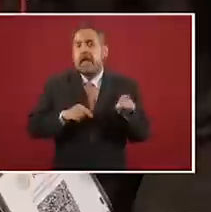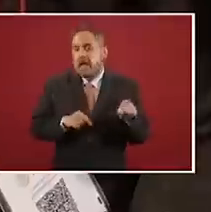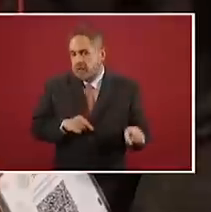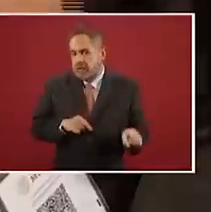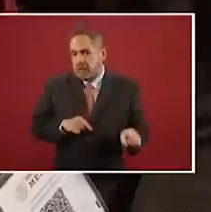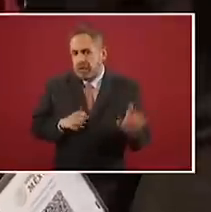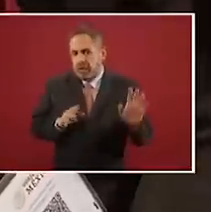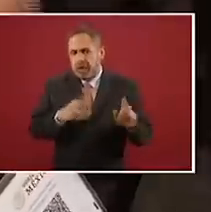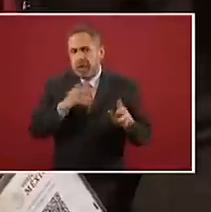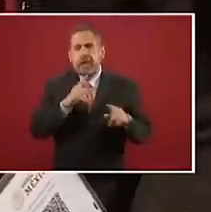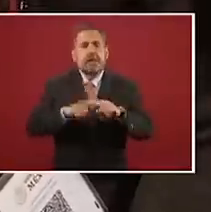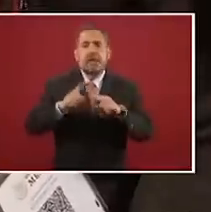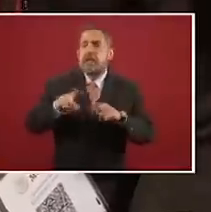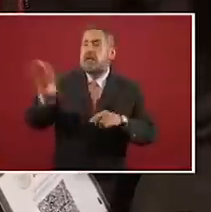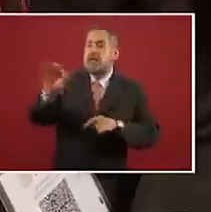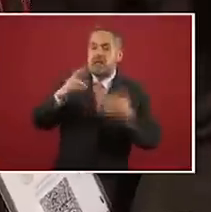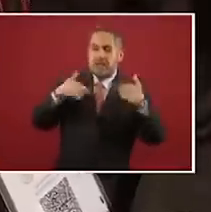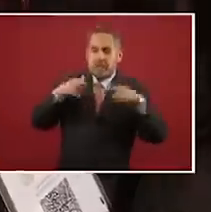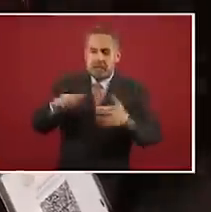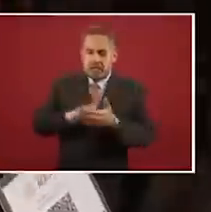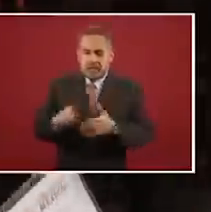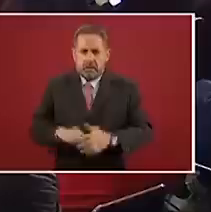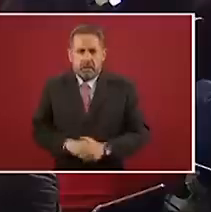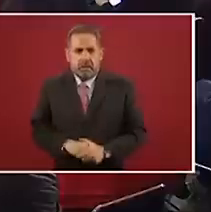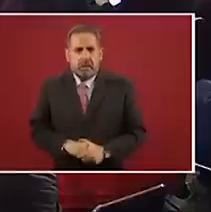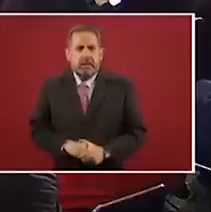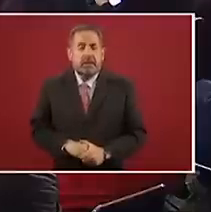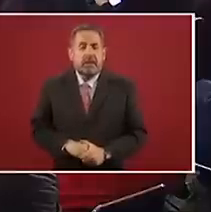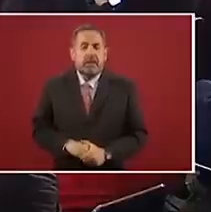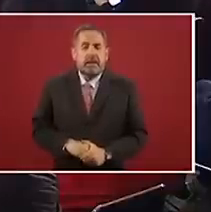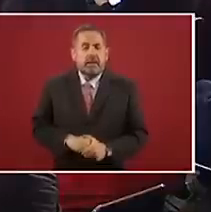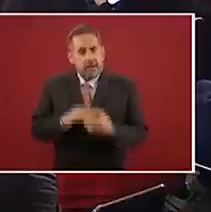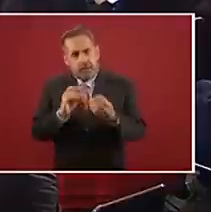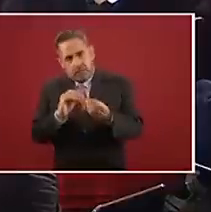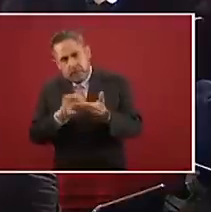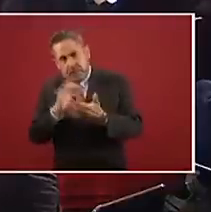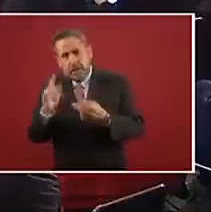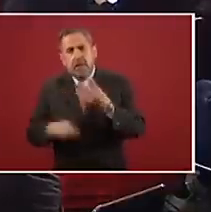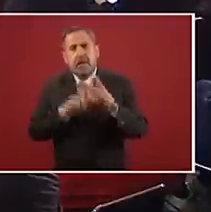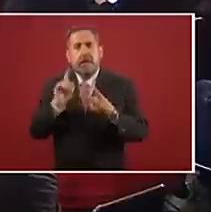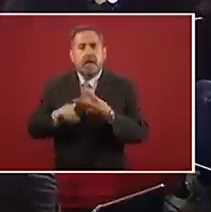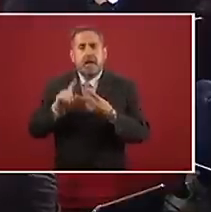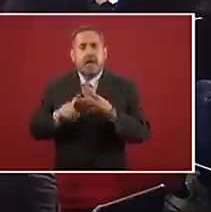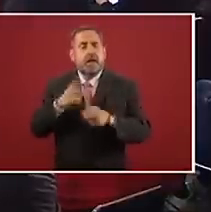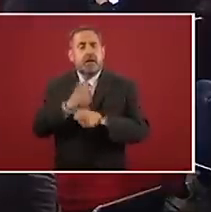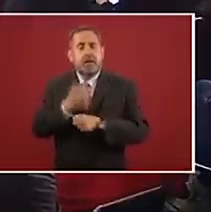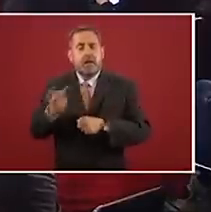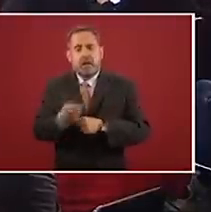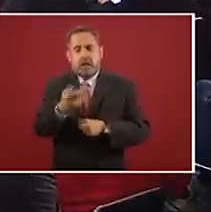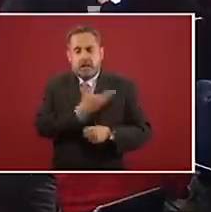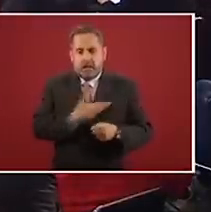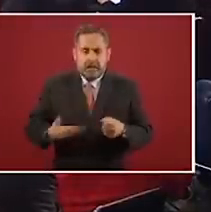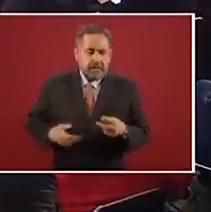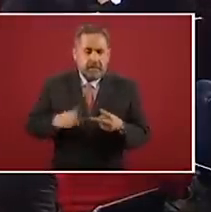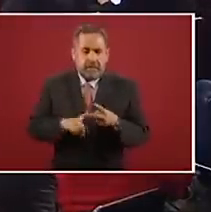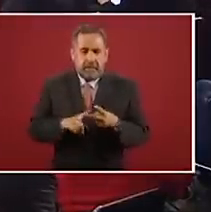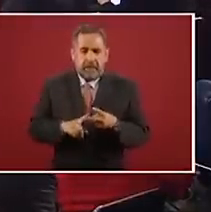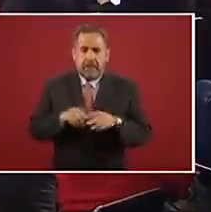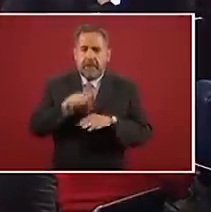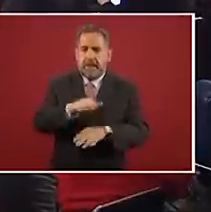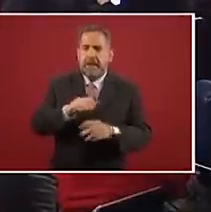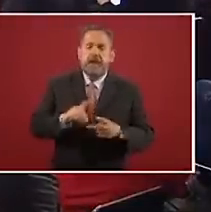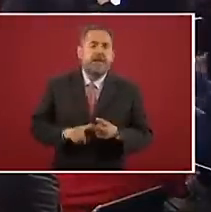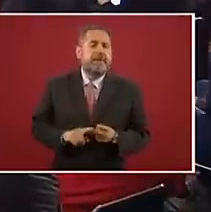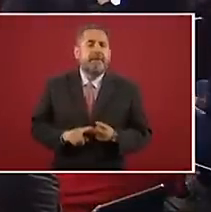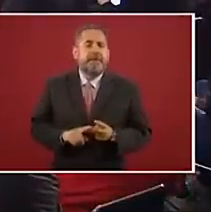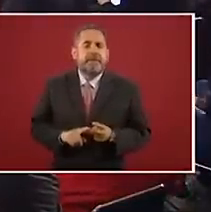sobre sus representantes. ¿Sí? Ok, muchas gracias. Y una segunda pregunta, presidente, con respecto